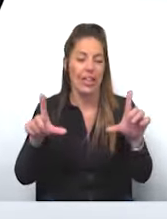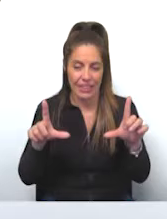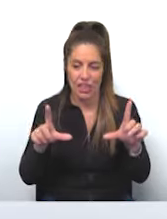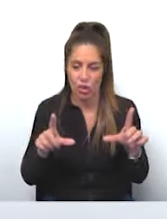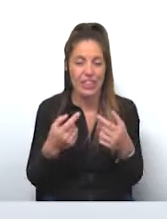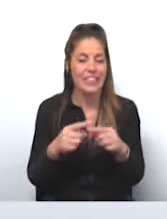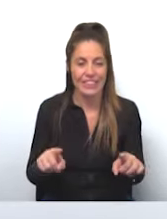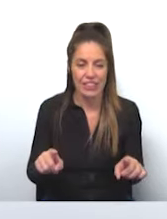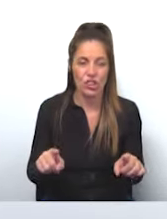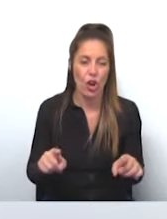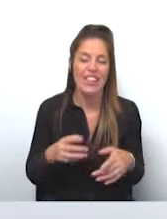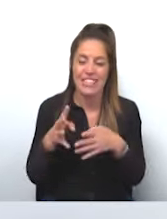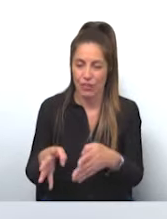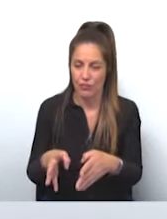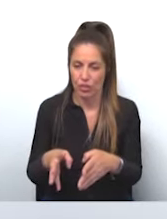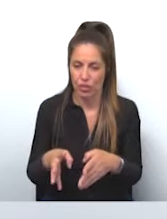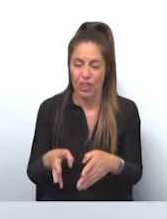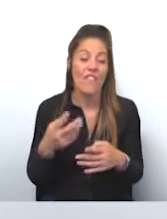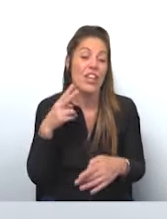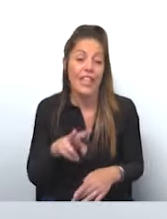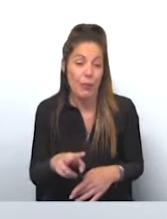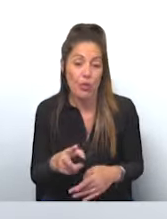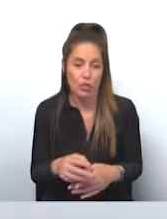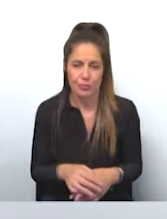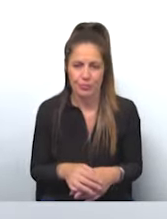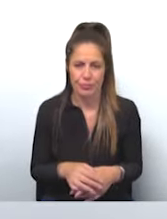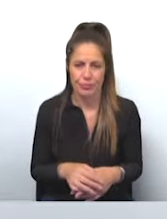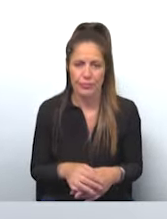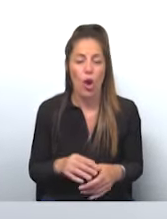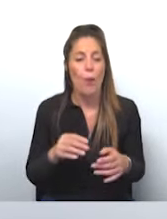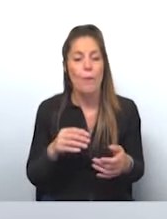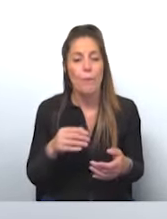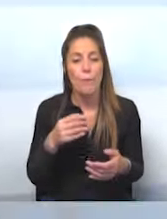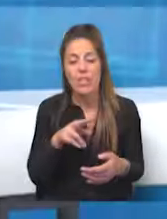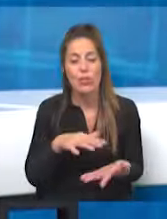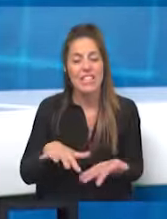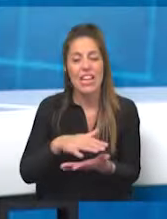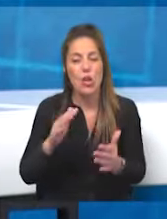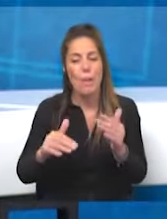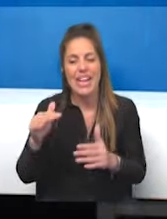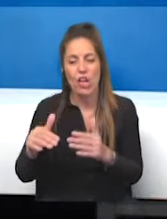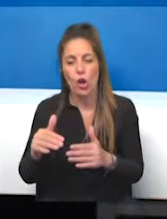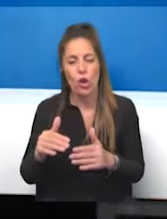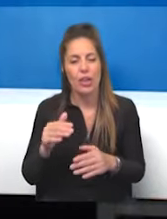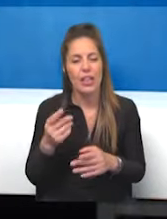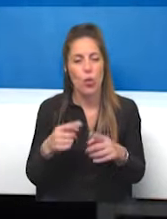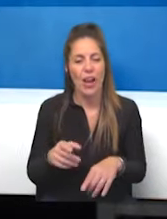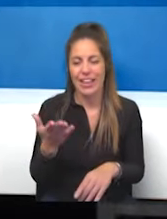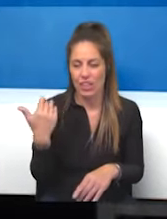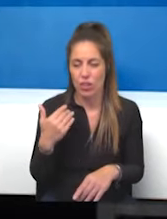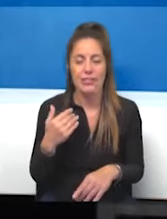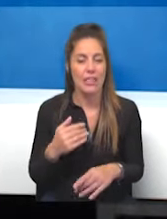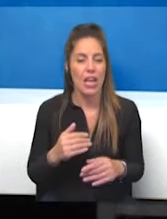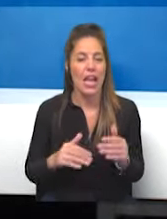distintos es distinto el desafío veremos encenario parejo como el anterior creo que es un escenario con